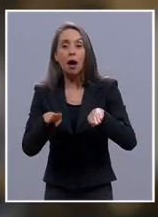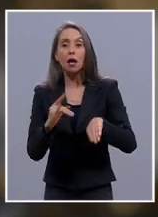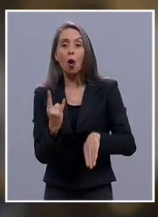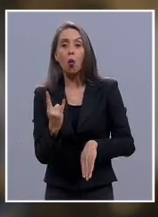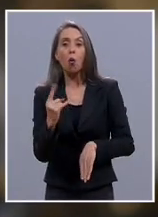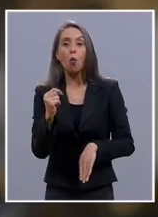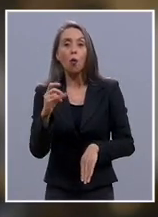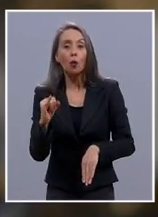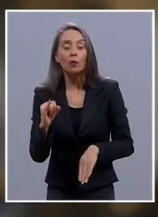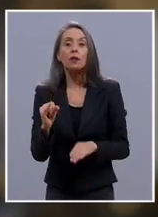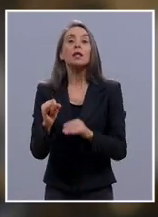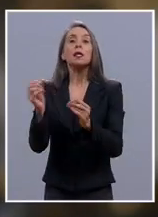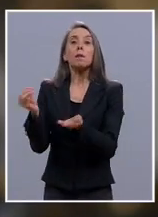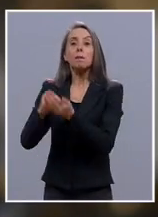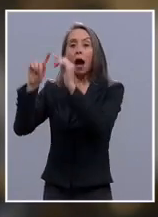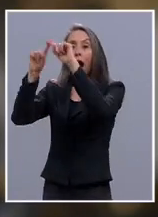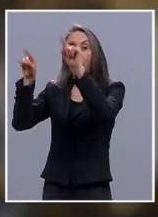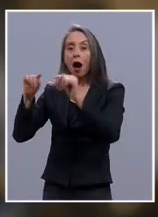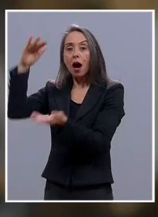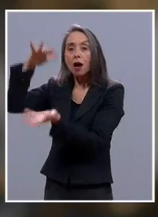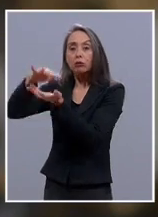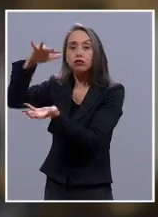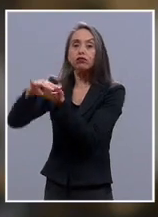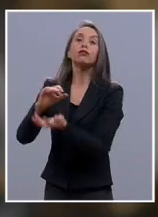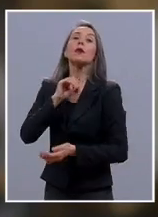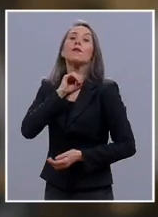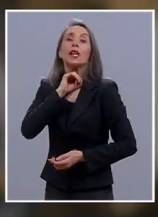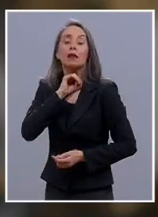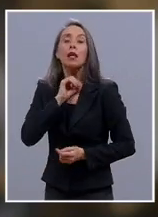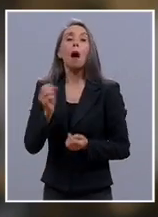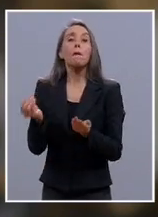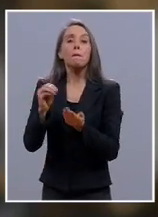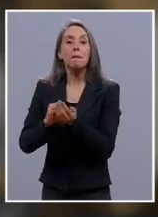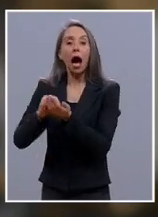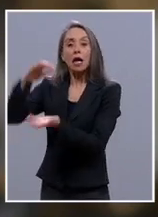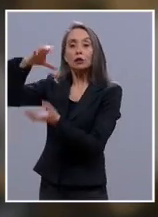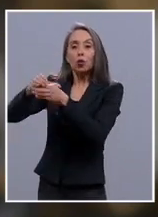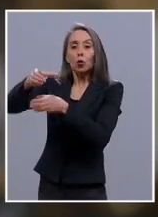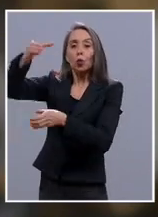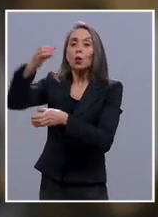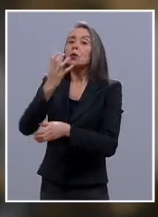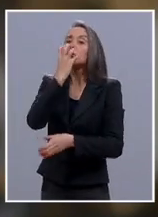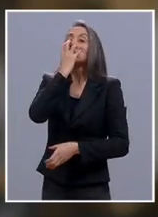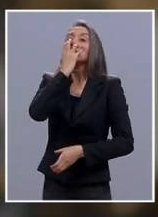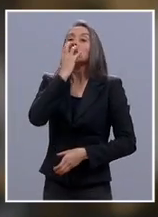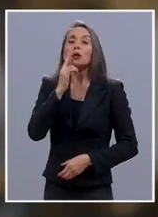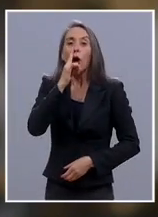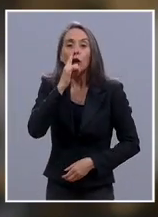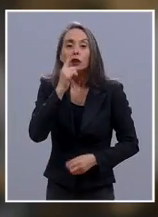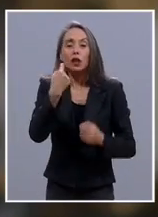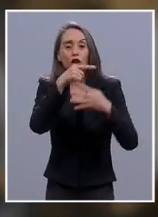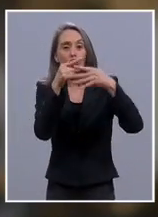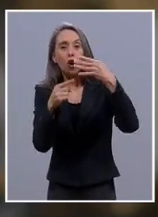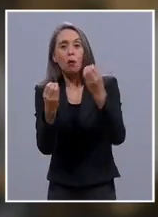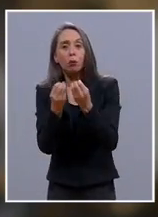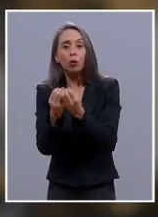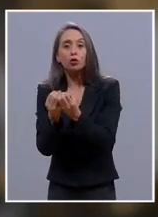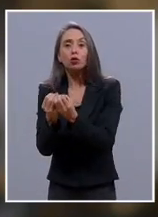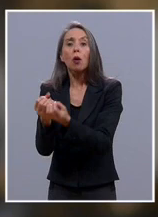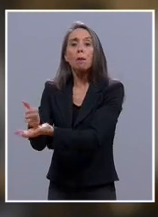el número de ventiladores mecánicos de equipos de oxigenoterapia y muchos otros dispositivos de ventilación